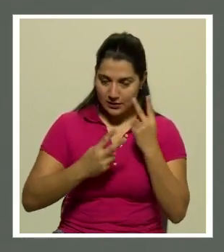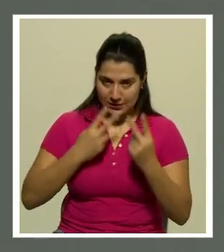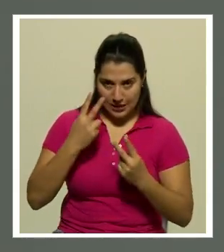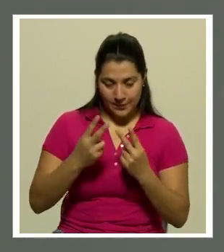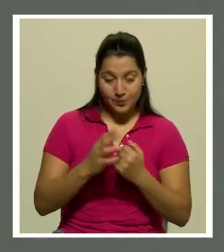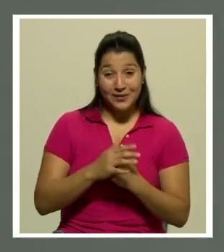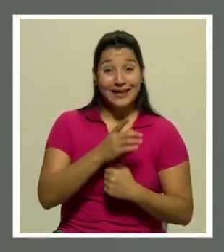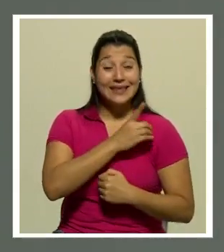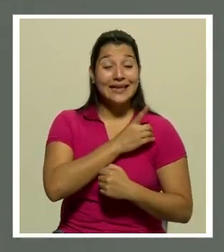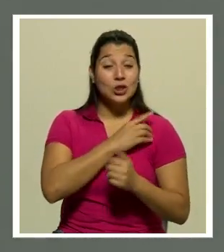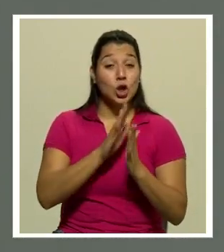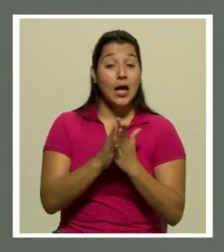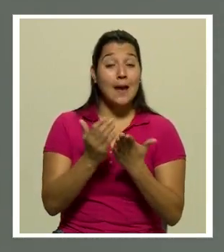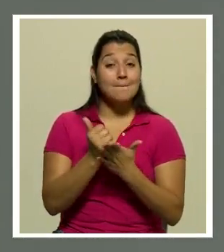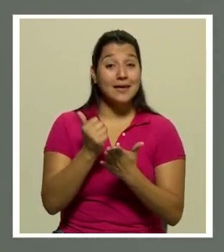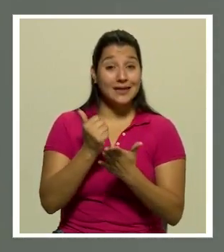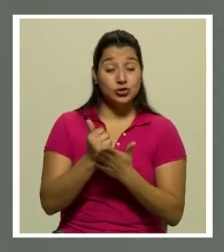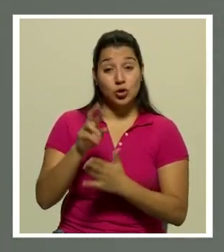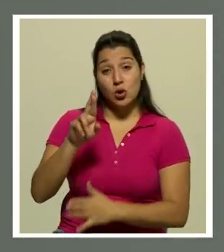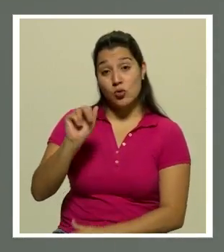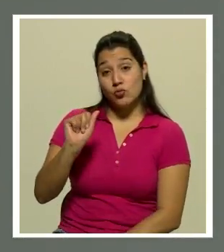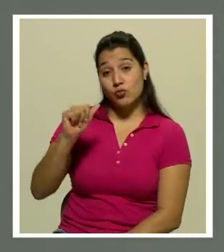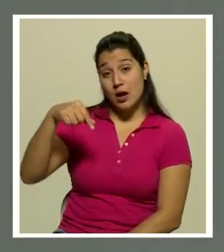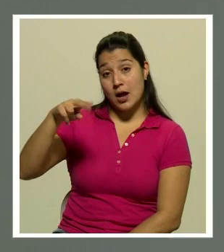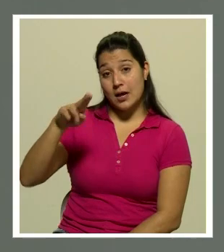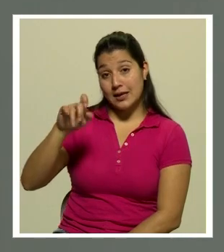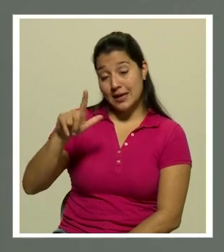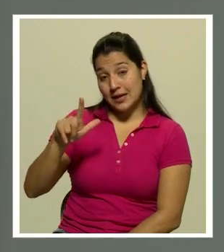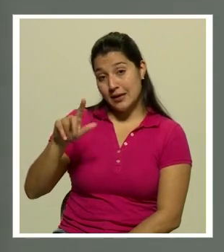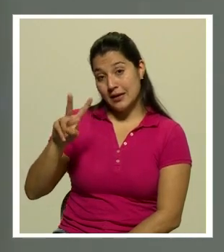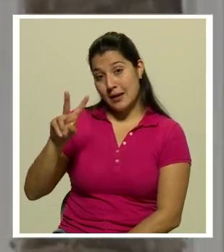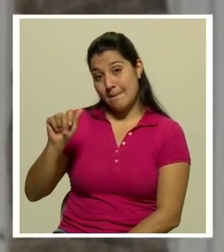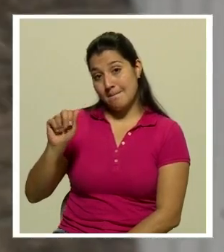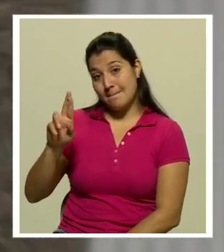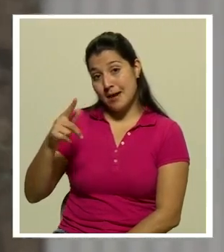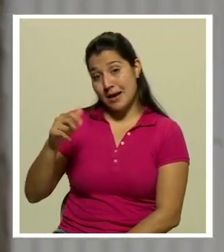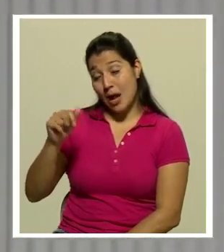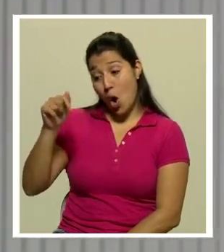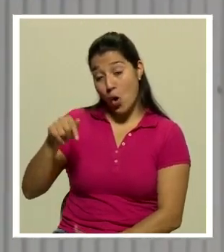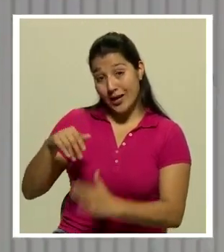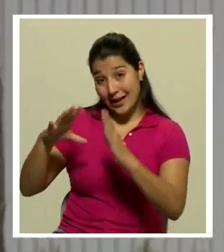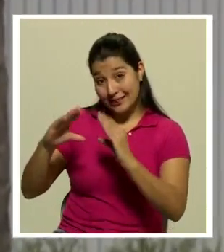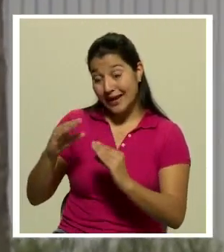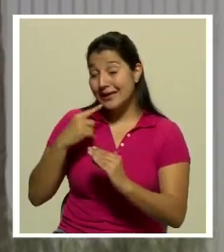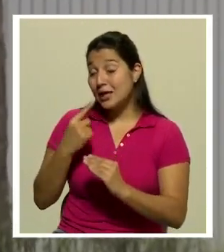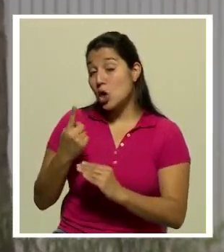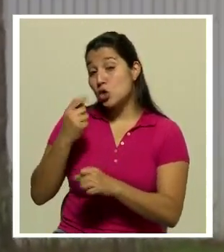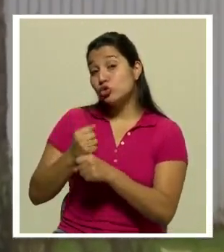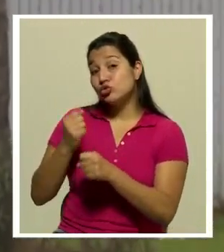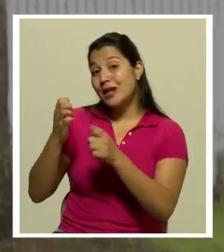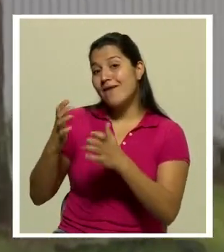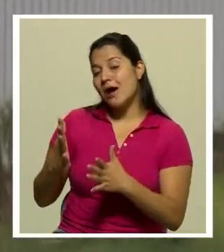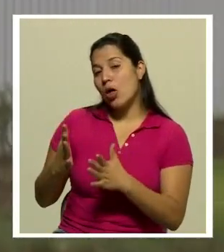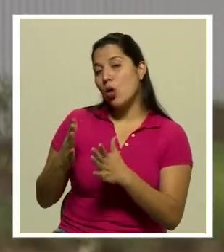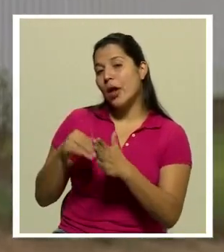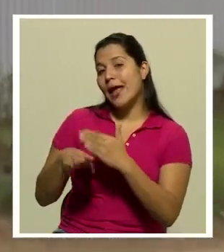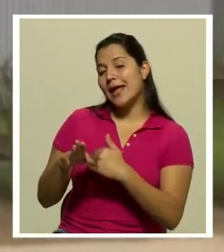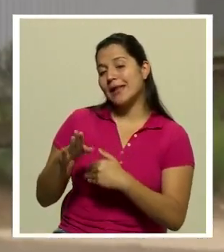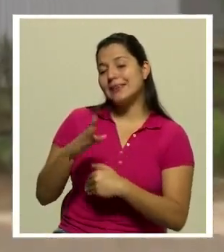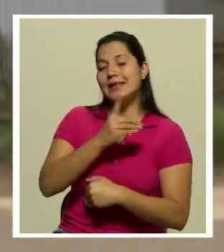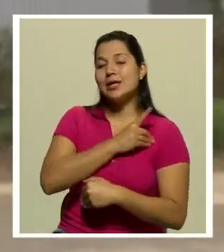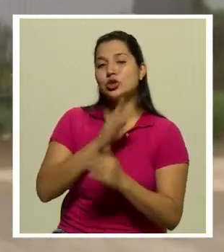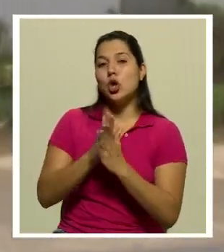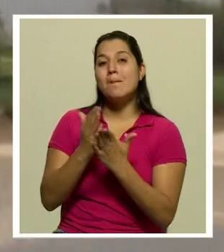de Migración, Raquel Vargas, le confirmó esta tarde a Costa Rica Noticias que hay un funcionario de migración positivo con el COVID y por eso